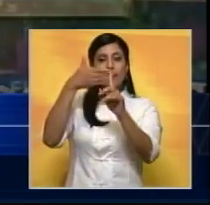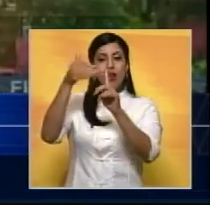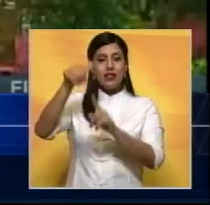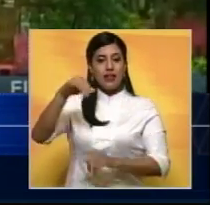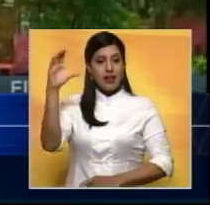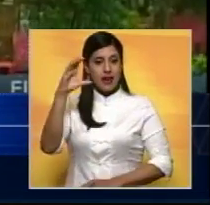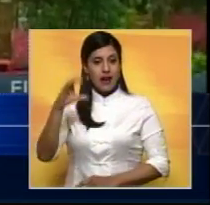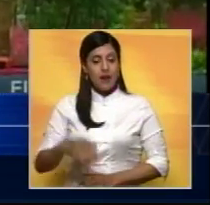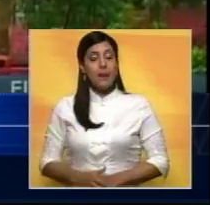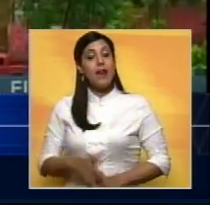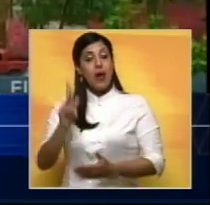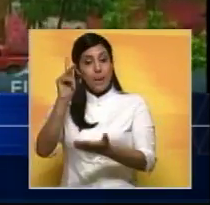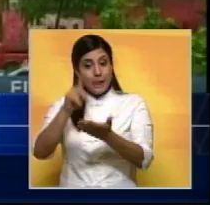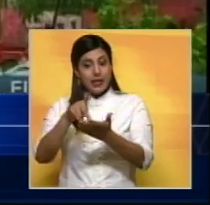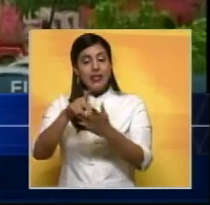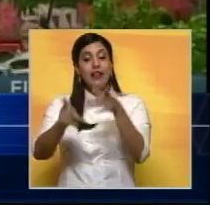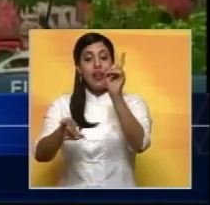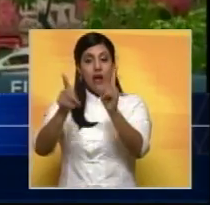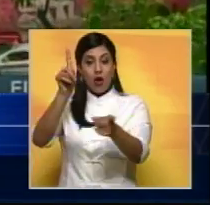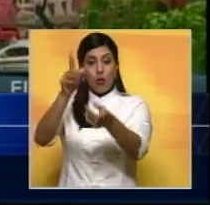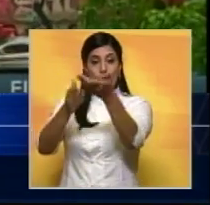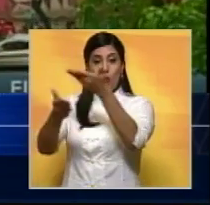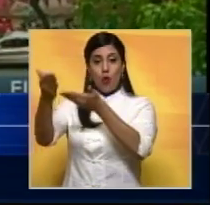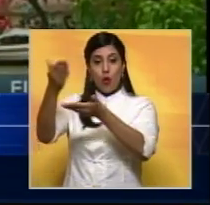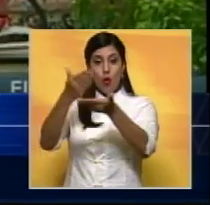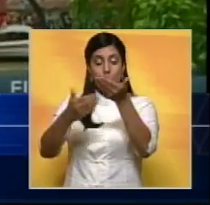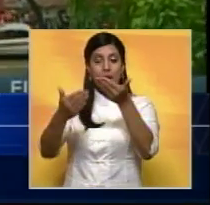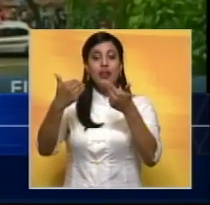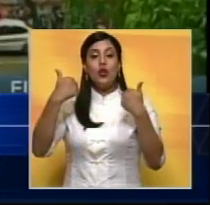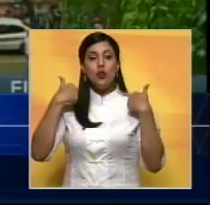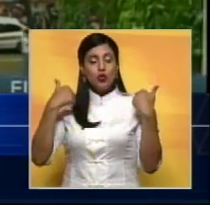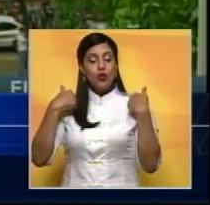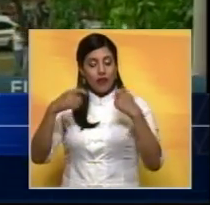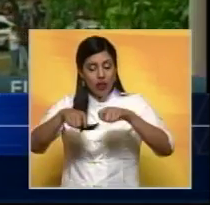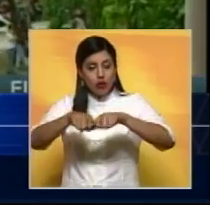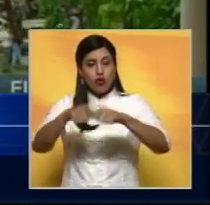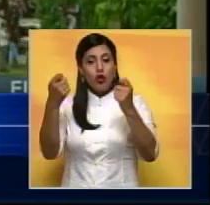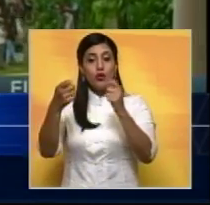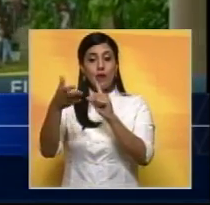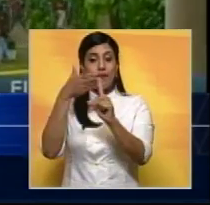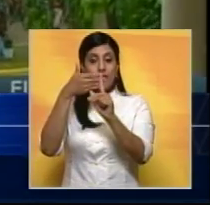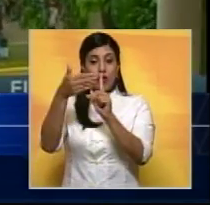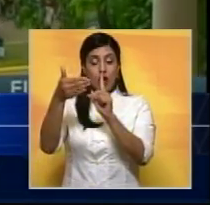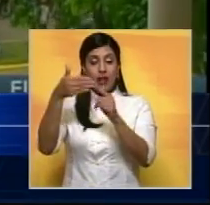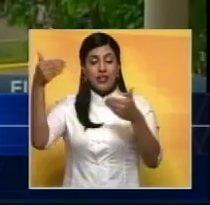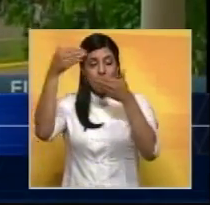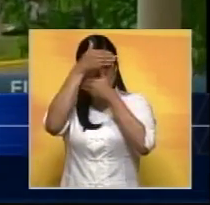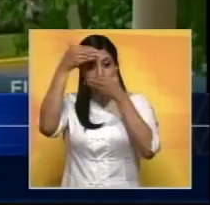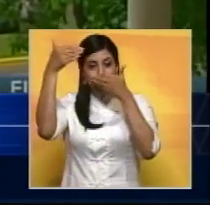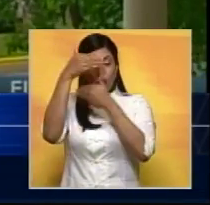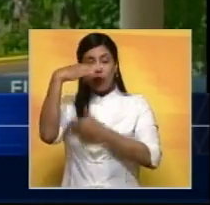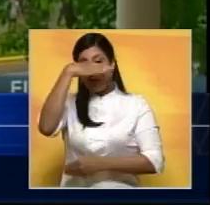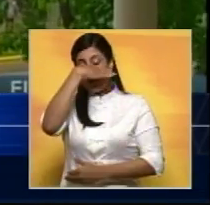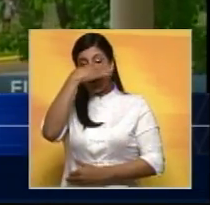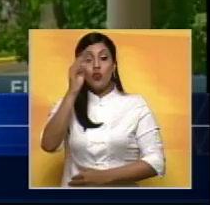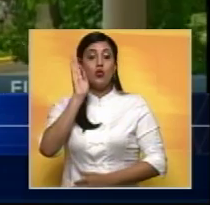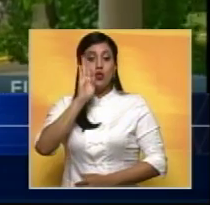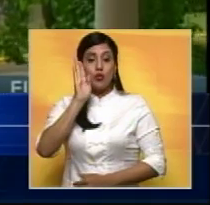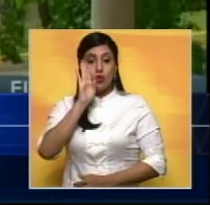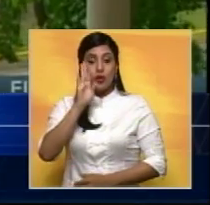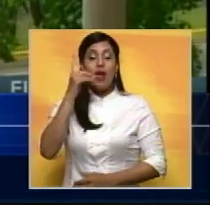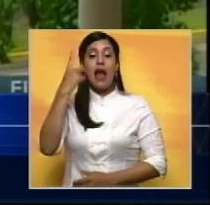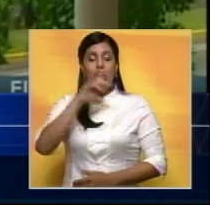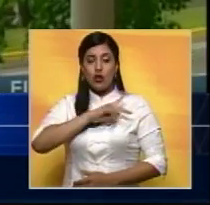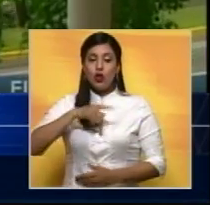a Caracas. Están presentes algunos comerciantes víctimas de los destrozos de la violencia de la guarimba terrorista. Y